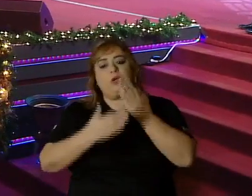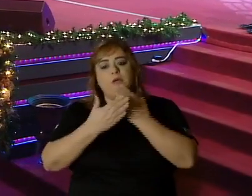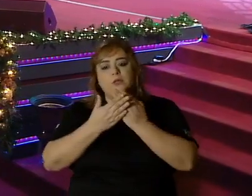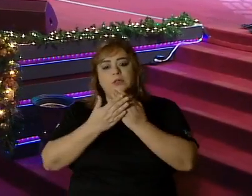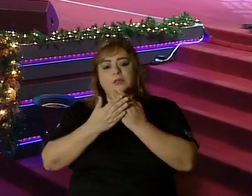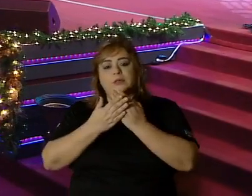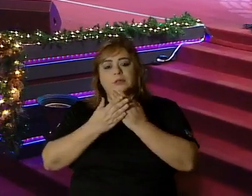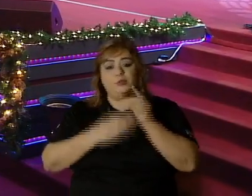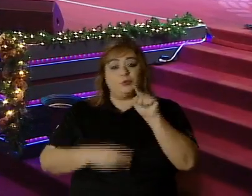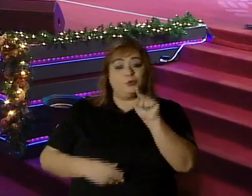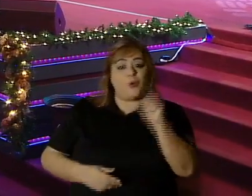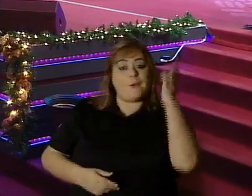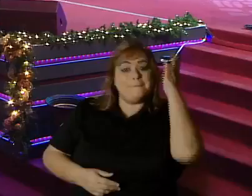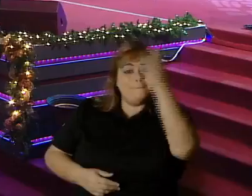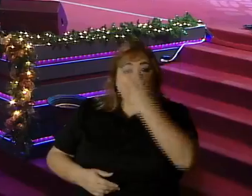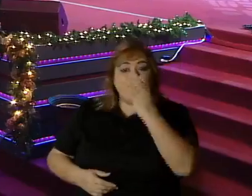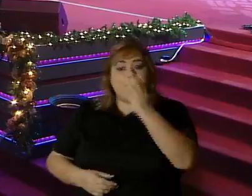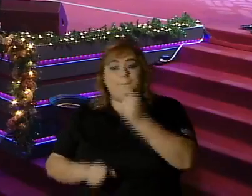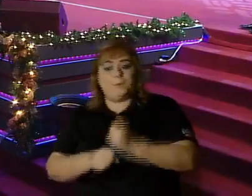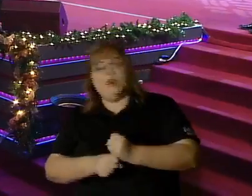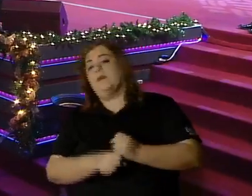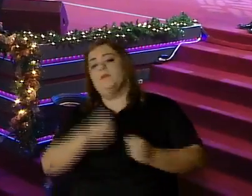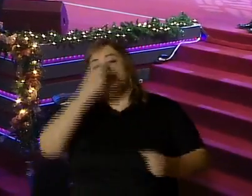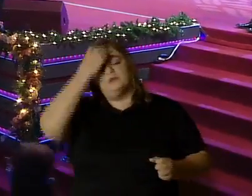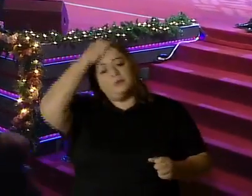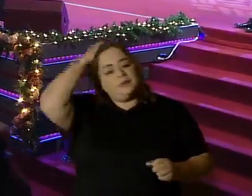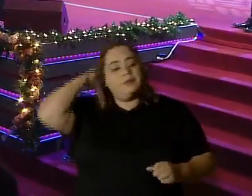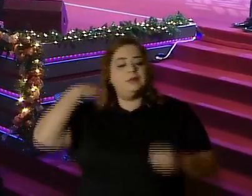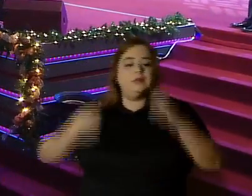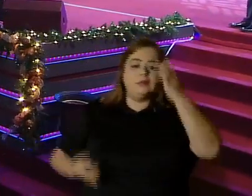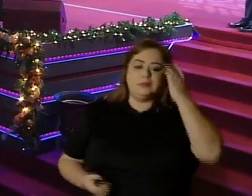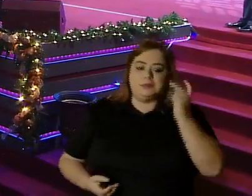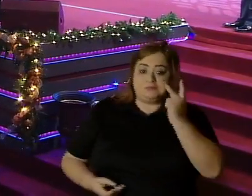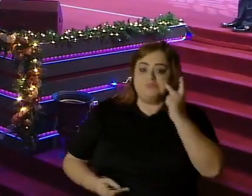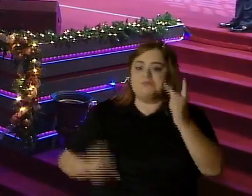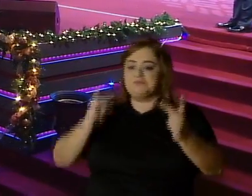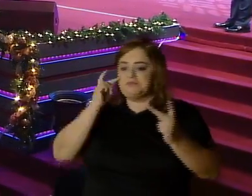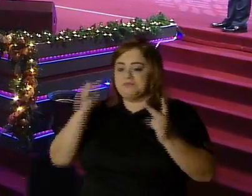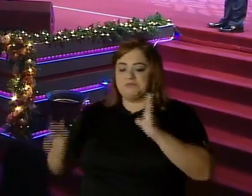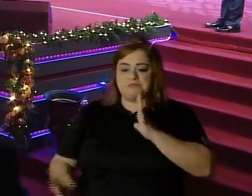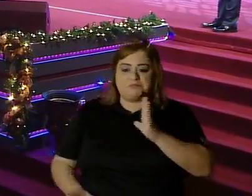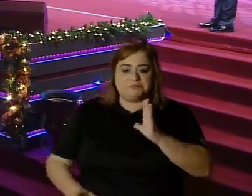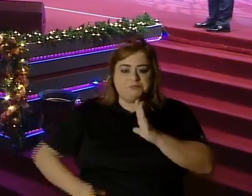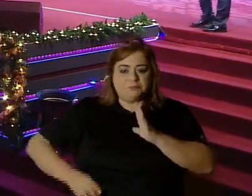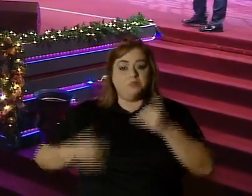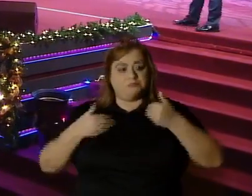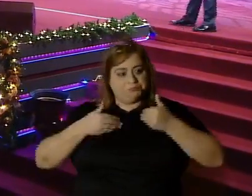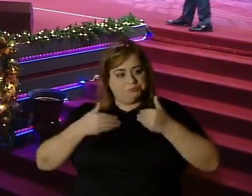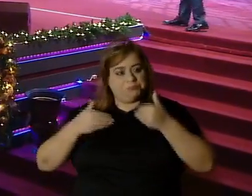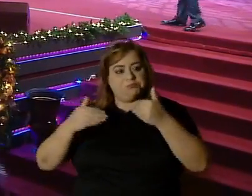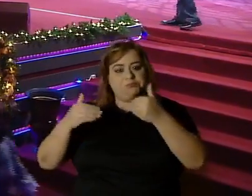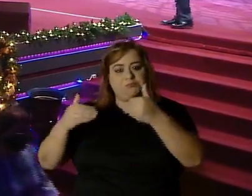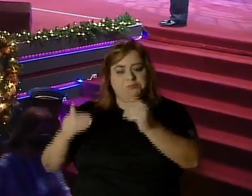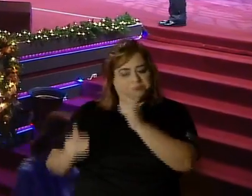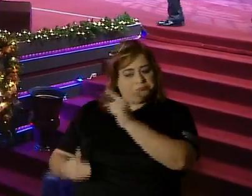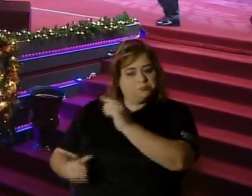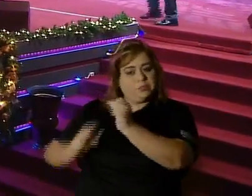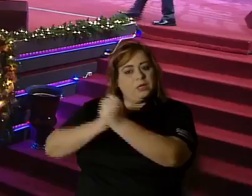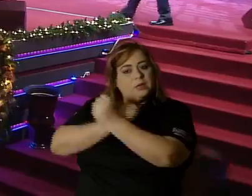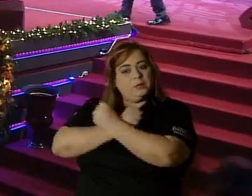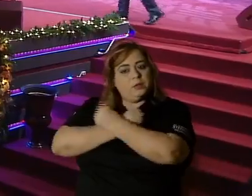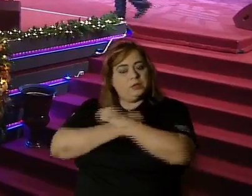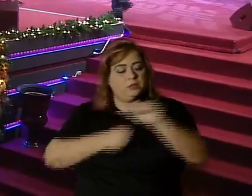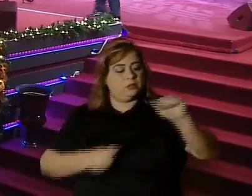Bella, estás preciosa en este nuevo año. Gloria a Dios. Lucen muy bien. Adelante, mi amado, con la